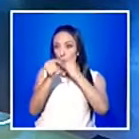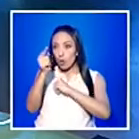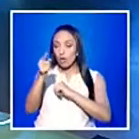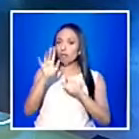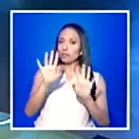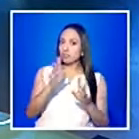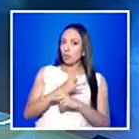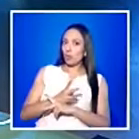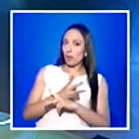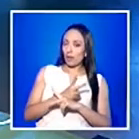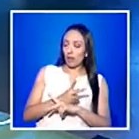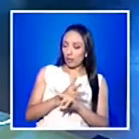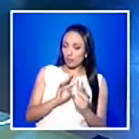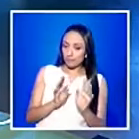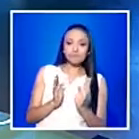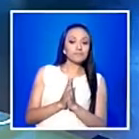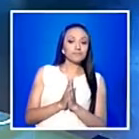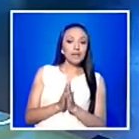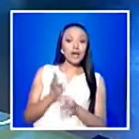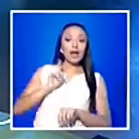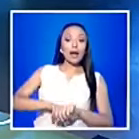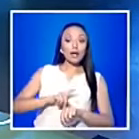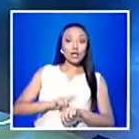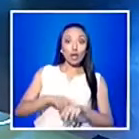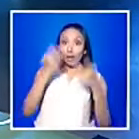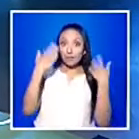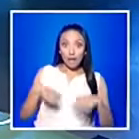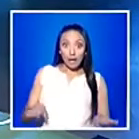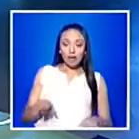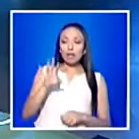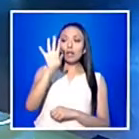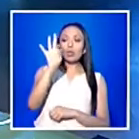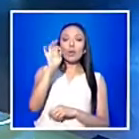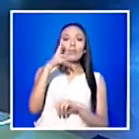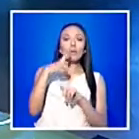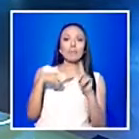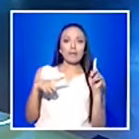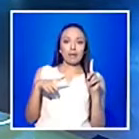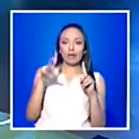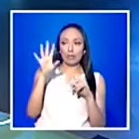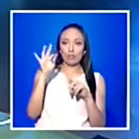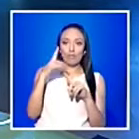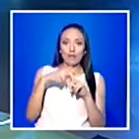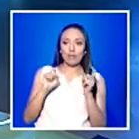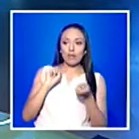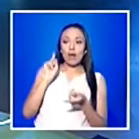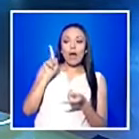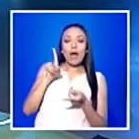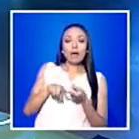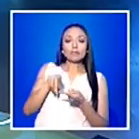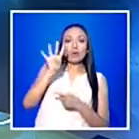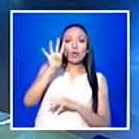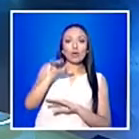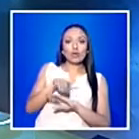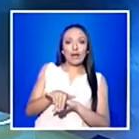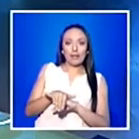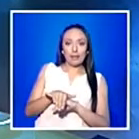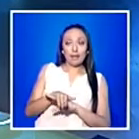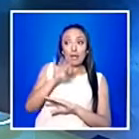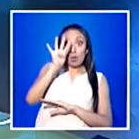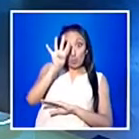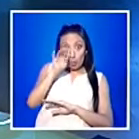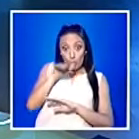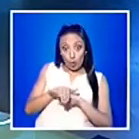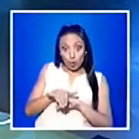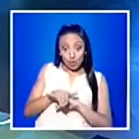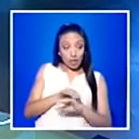vehículo en estos momentos. La medida termina a las 9:30 de la mañana, pero se retoma a las 4 de la tarde, hora en la que mi